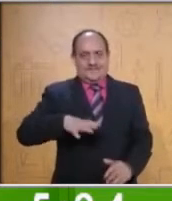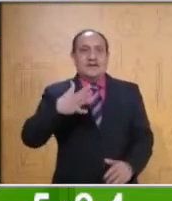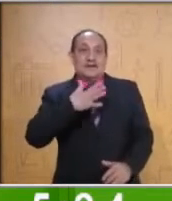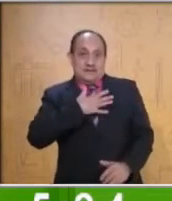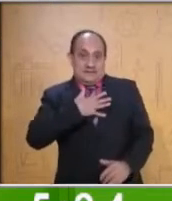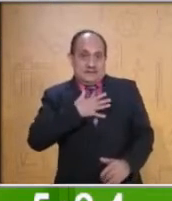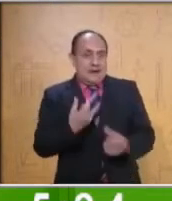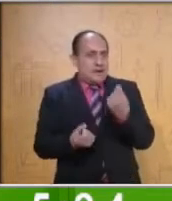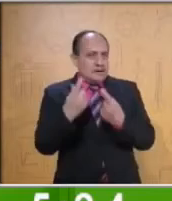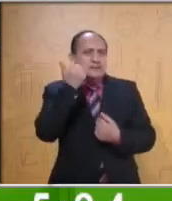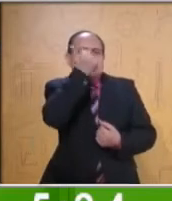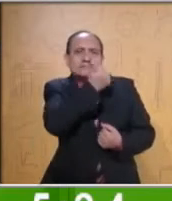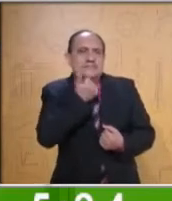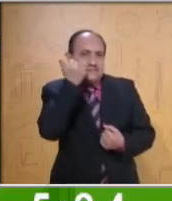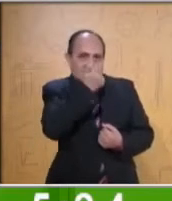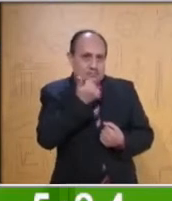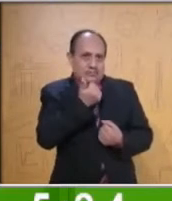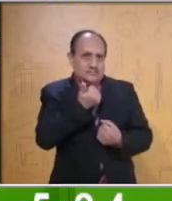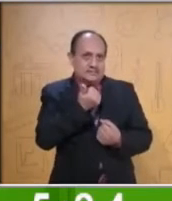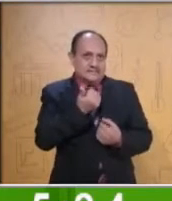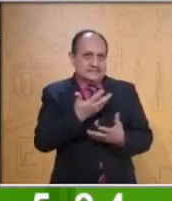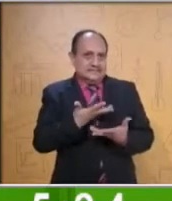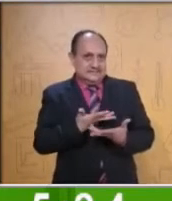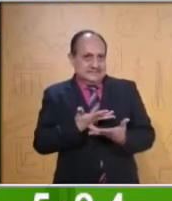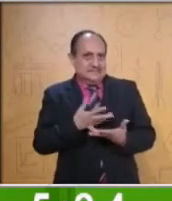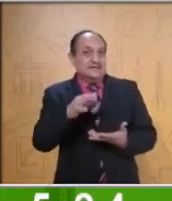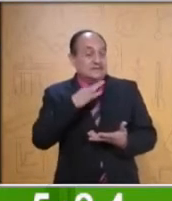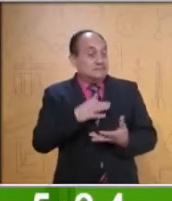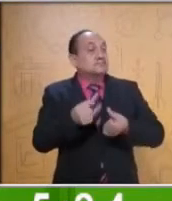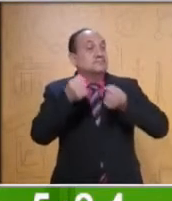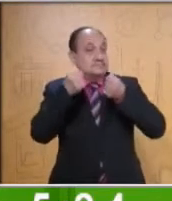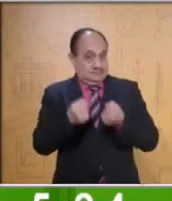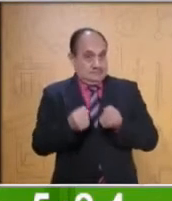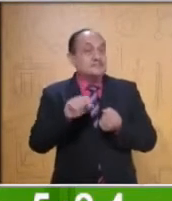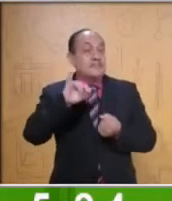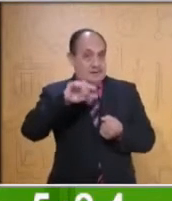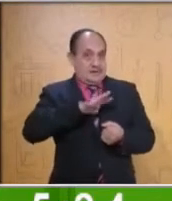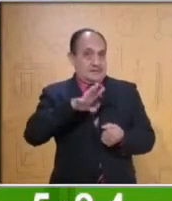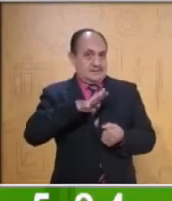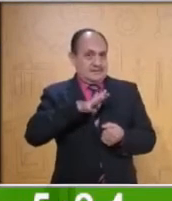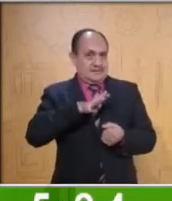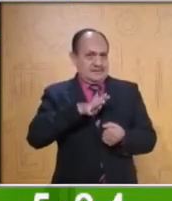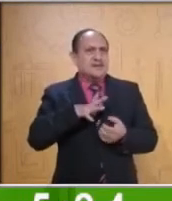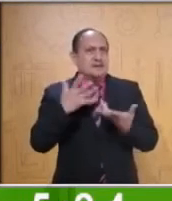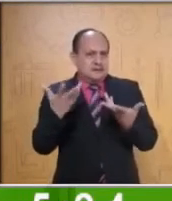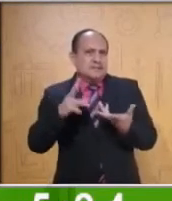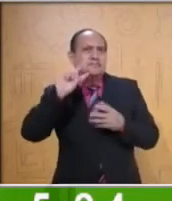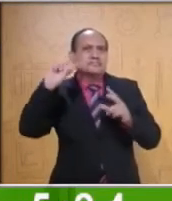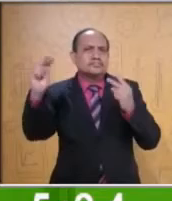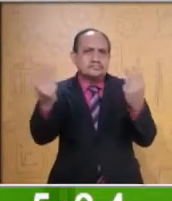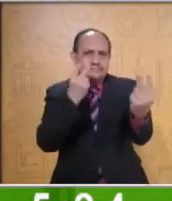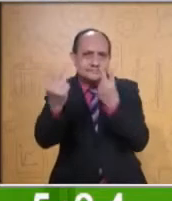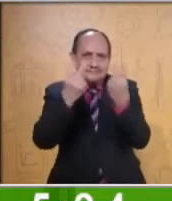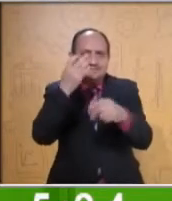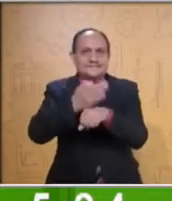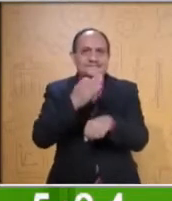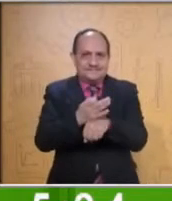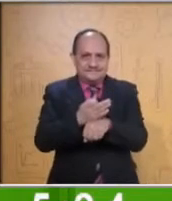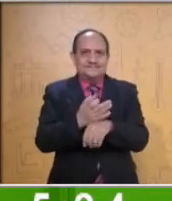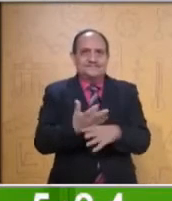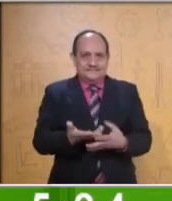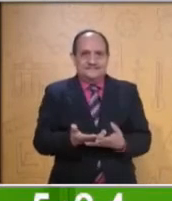tengo algunos alumnos, los cuales les puedo asegurar que sí, que me están siguiendo en este momento, bueno,